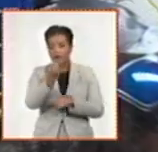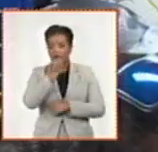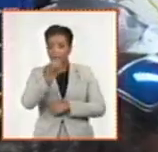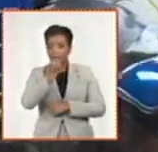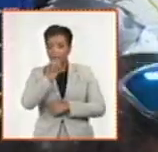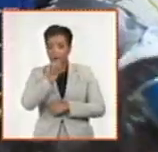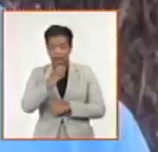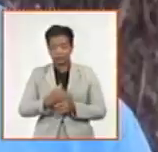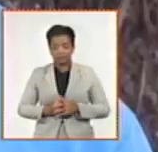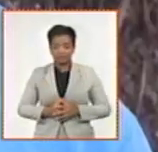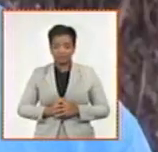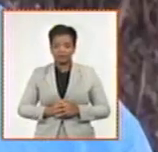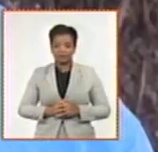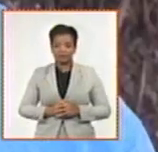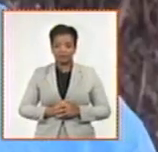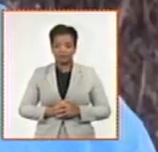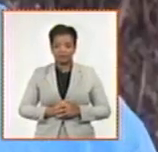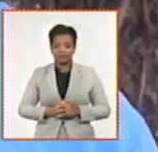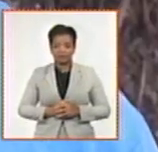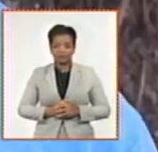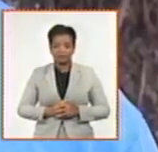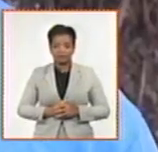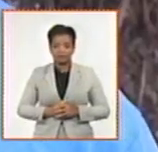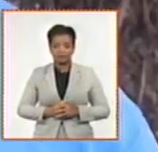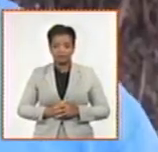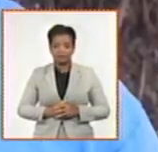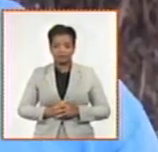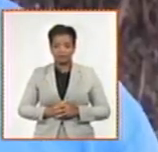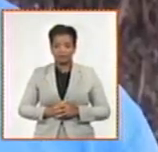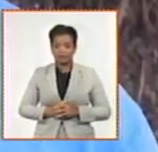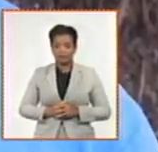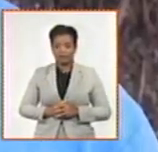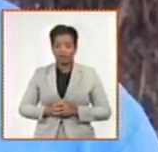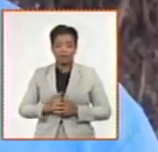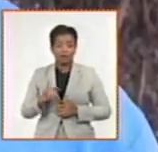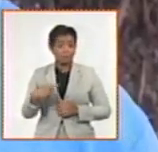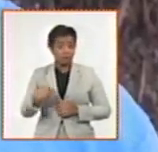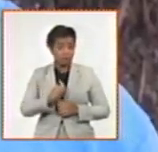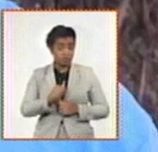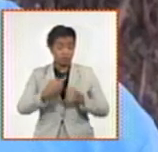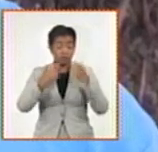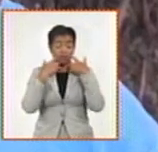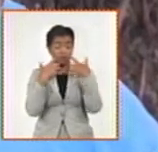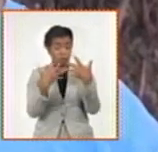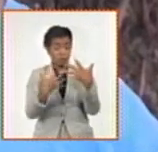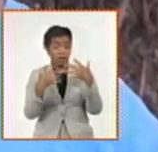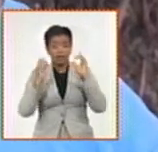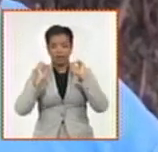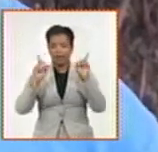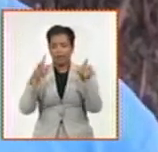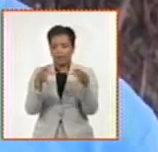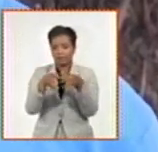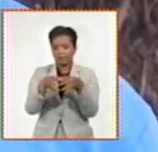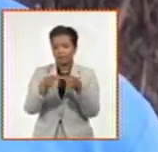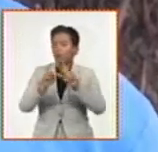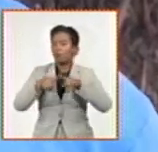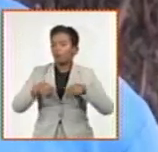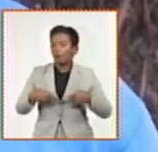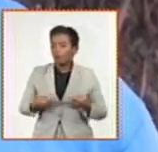forma sana y sostenible. Para nosotros es muy importante estos encuentros porque